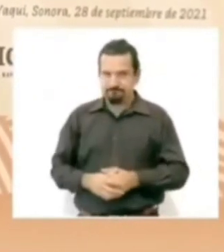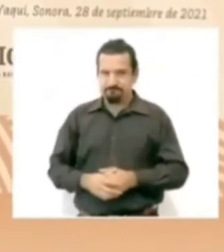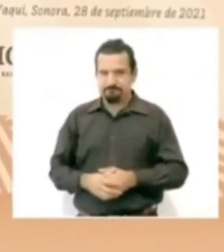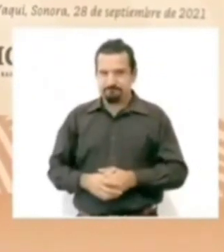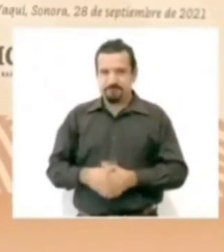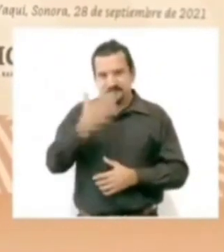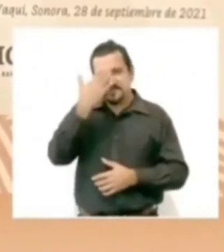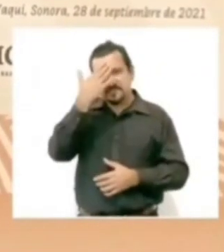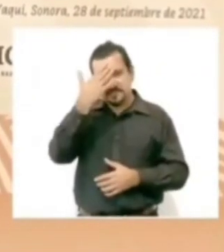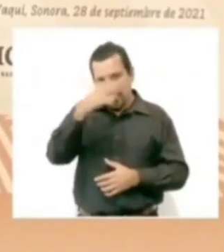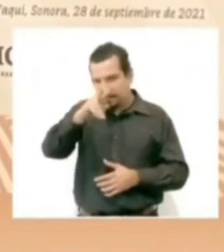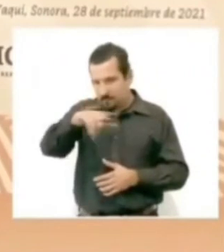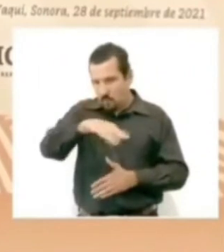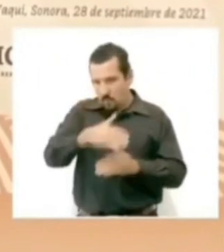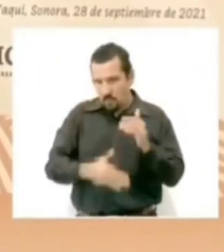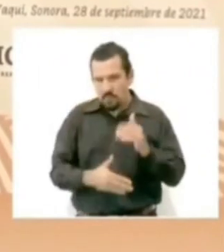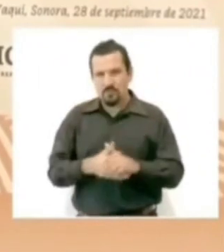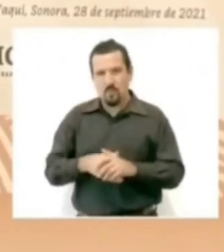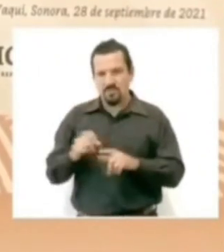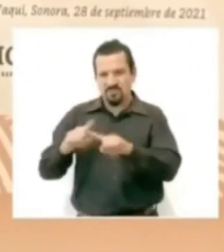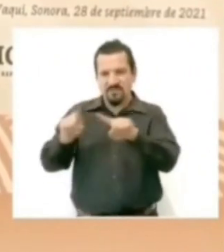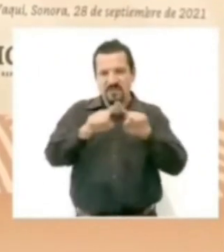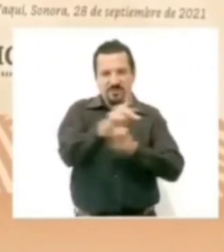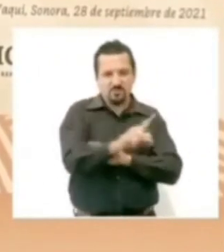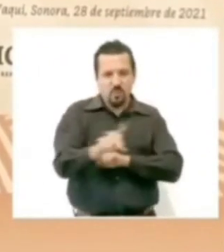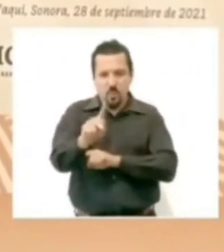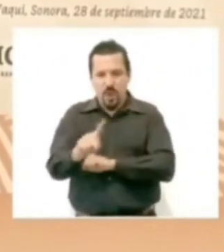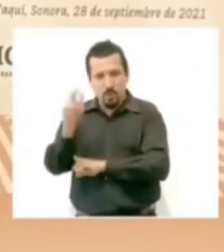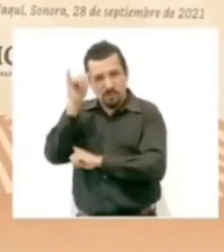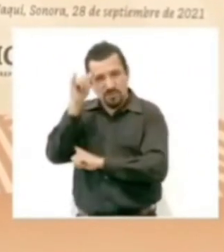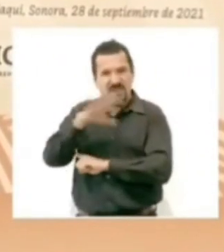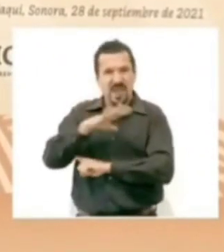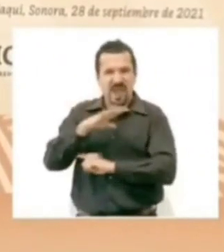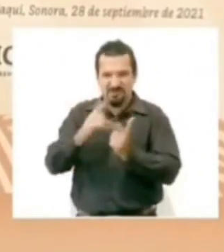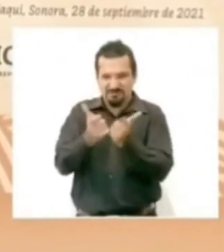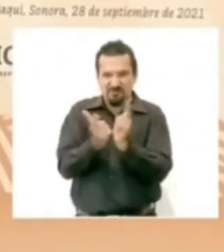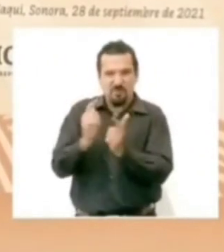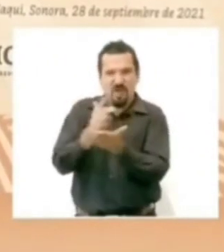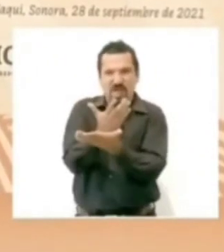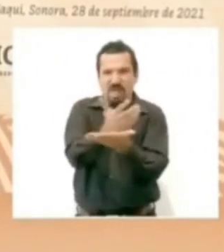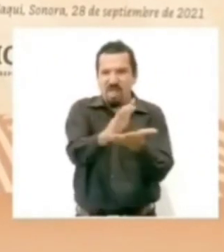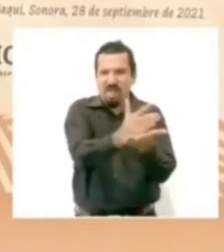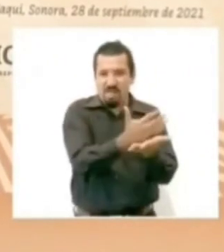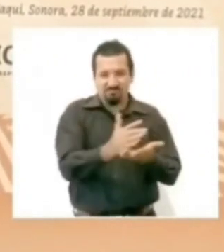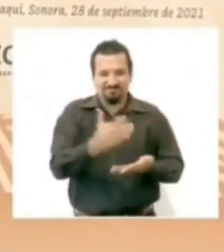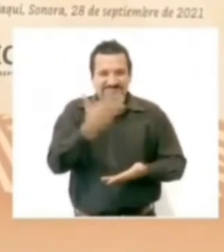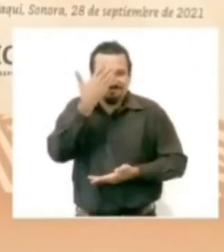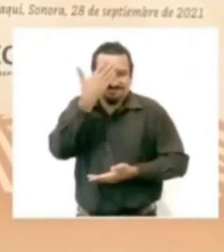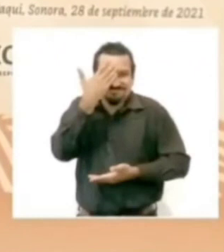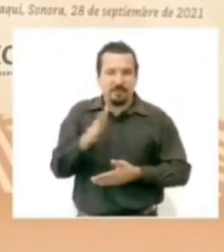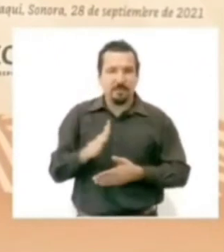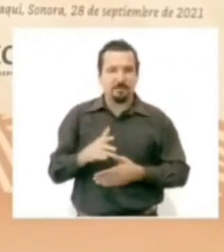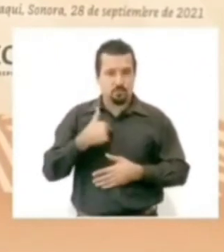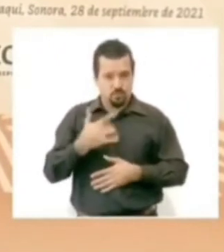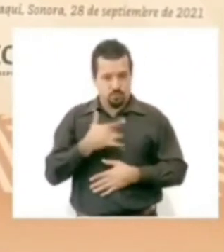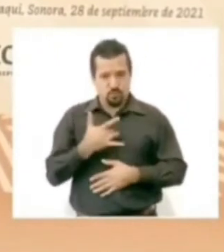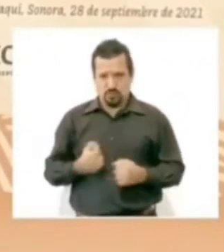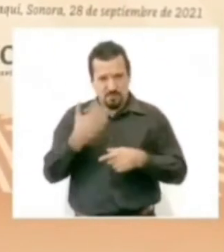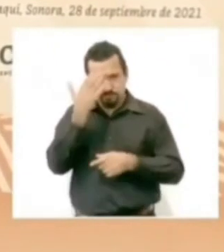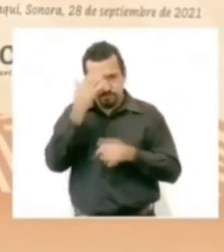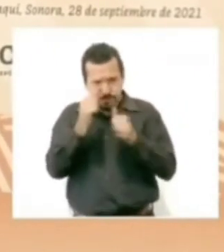Sabemos finalmente que en varios de los pueblos yaquis existen divisiones. Estoy seguro que si el titular